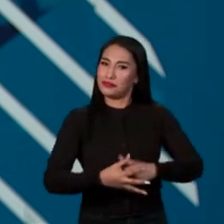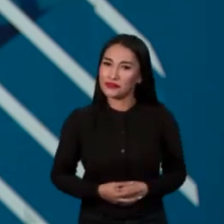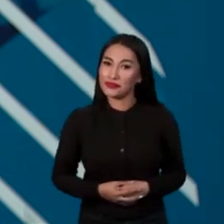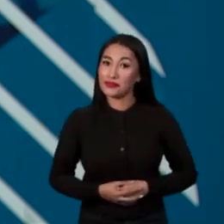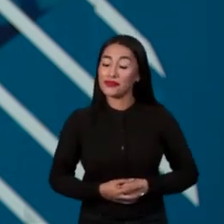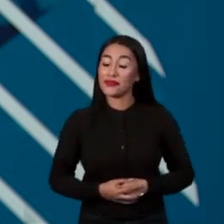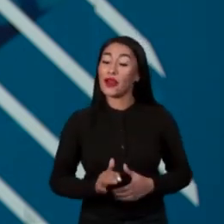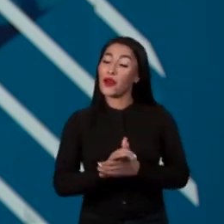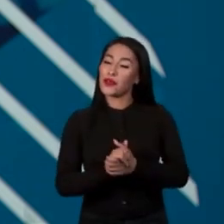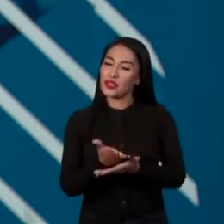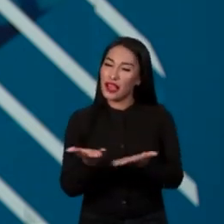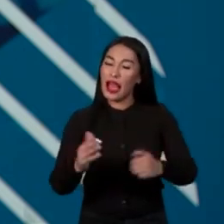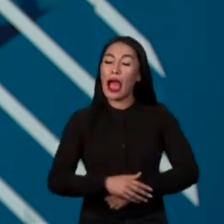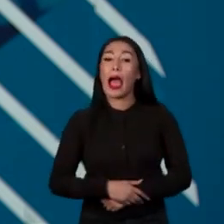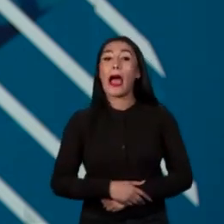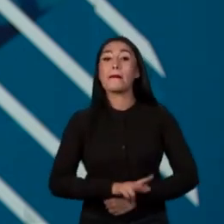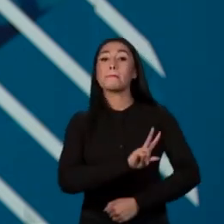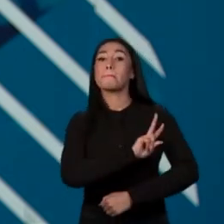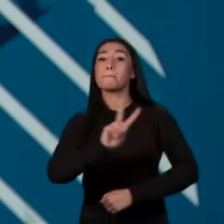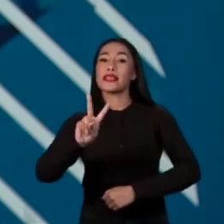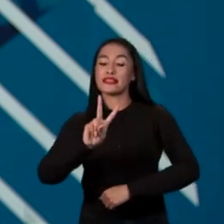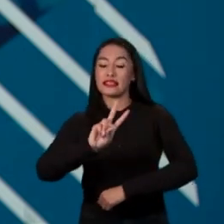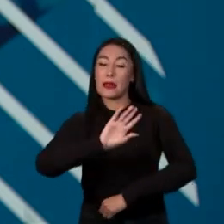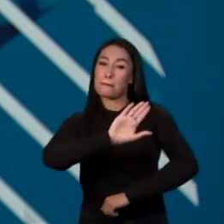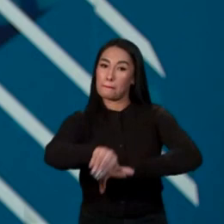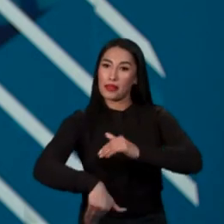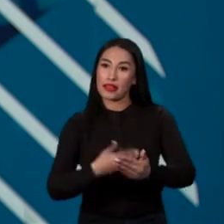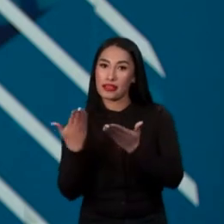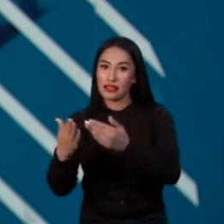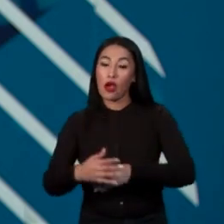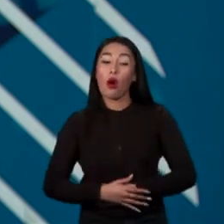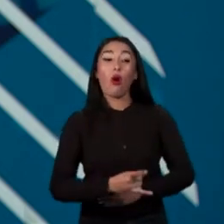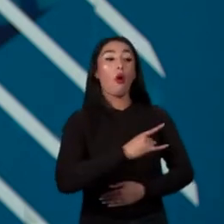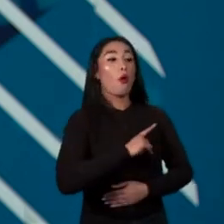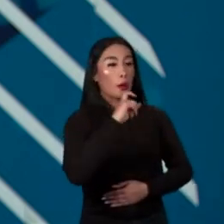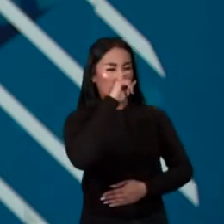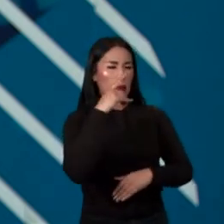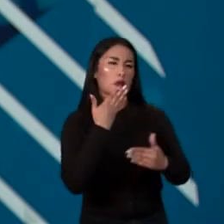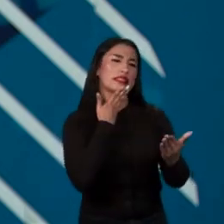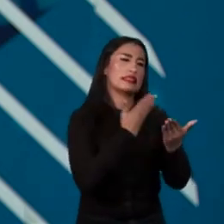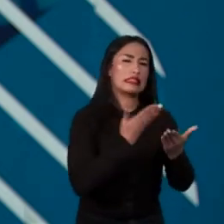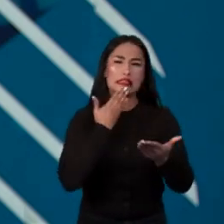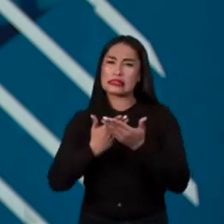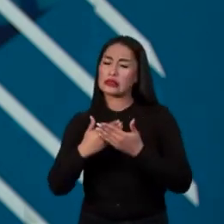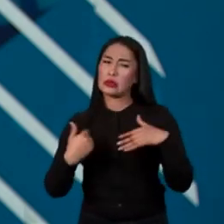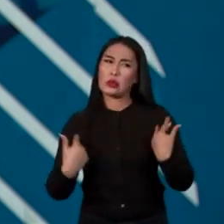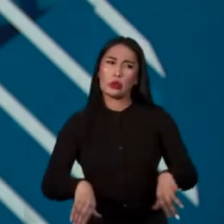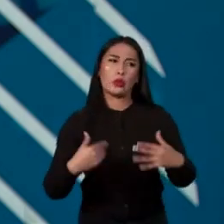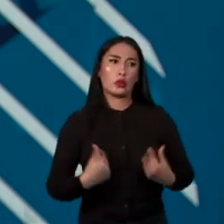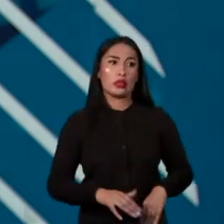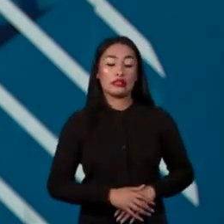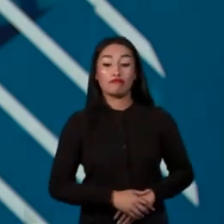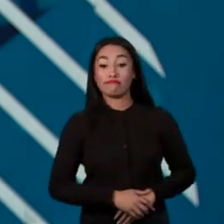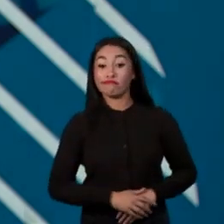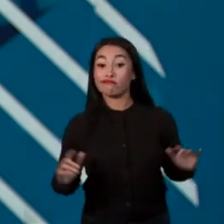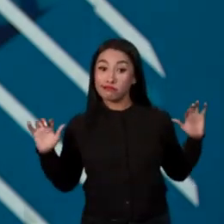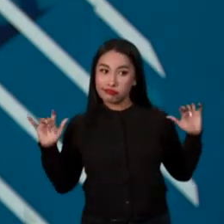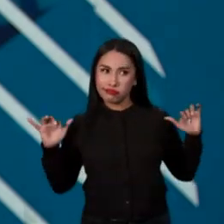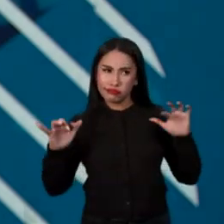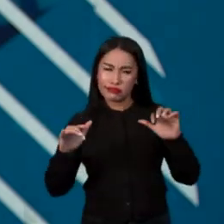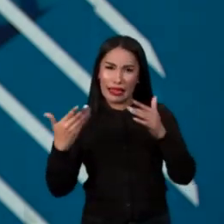al viceministro, a la Universidad Javeriana, un agradecimiento muy grande por acogernos esta mañana